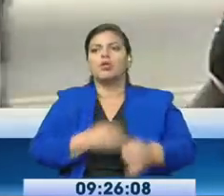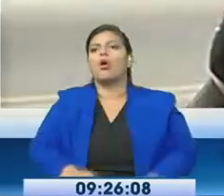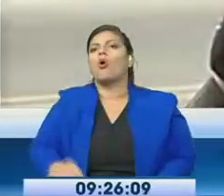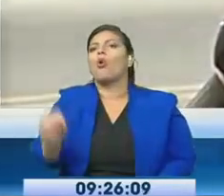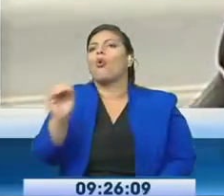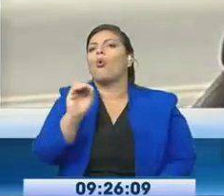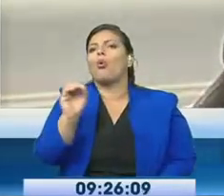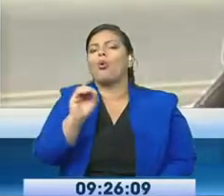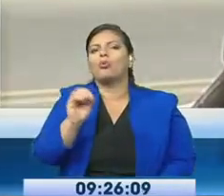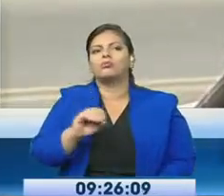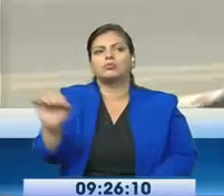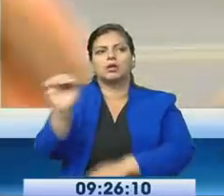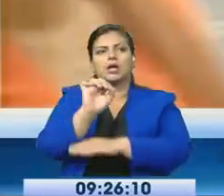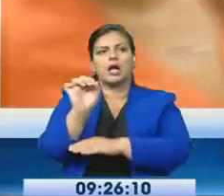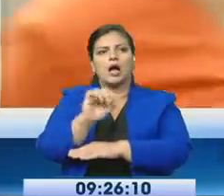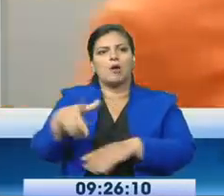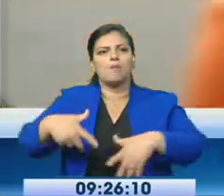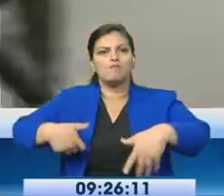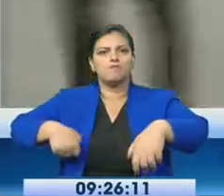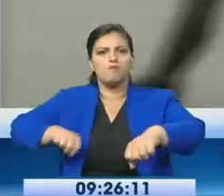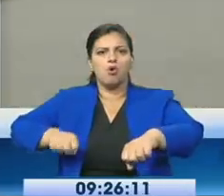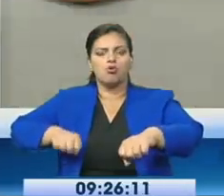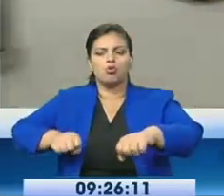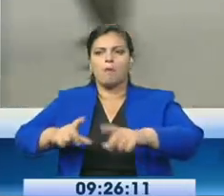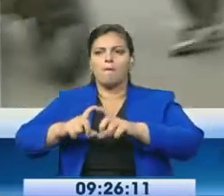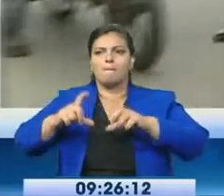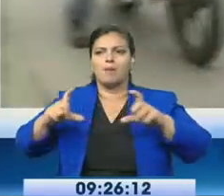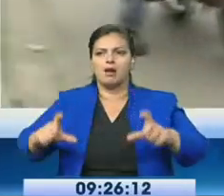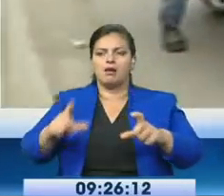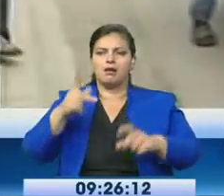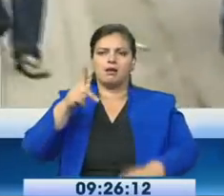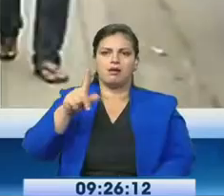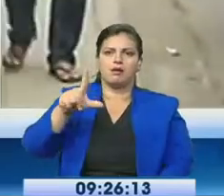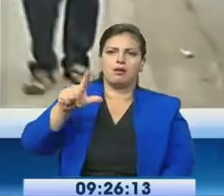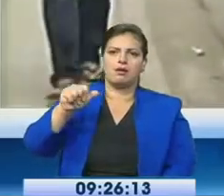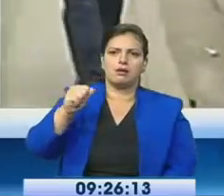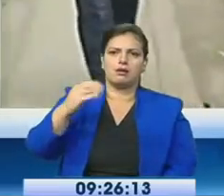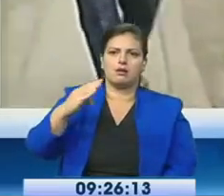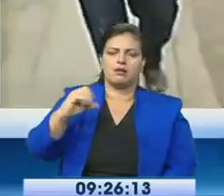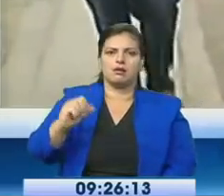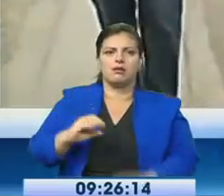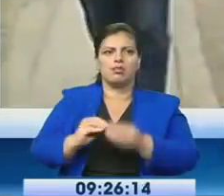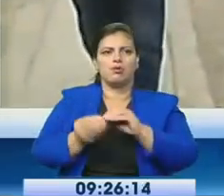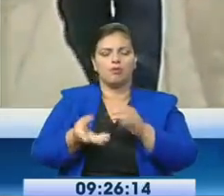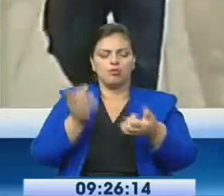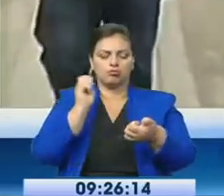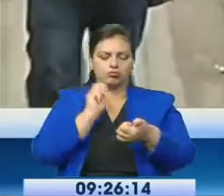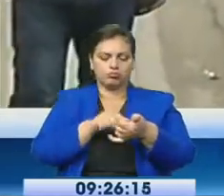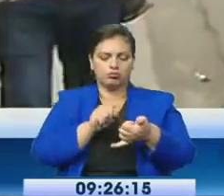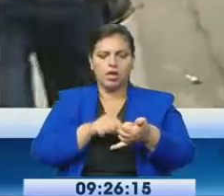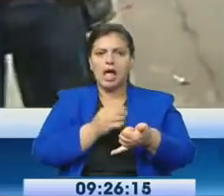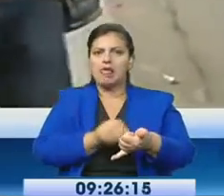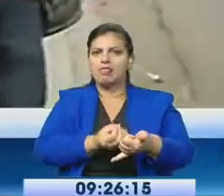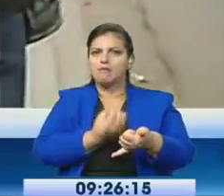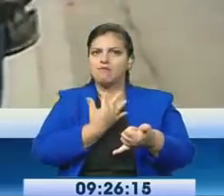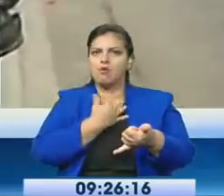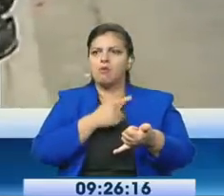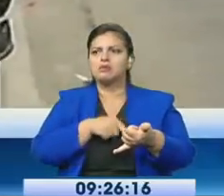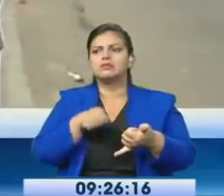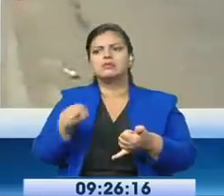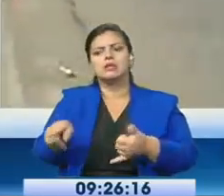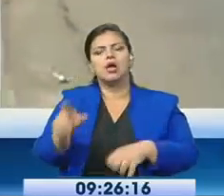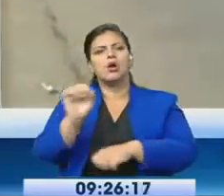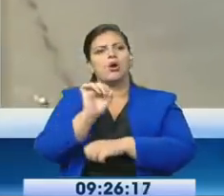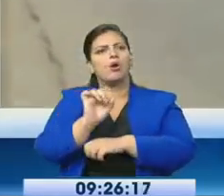o la placa del vehículo, así mismo para verificar si se reporta como robado. La gente, ¿qué tal se ha